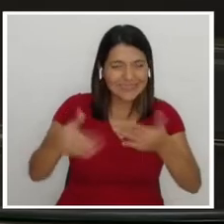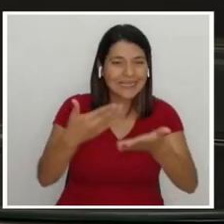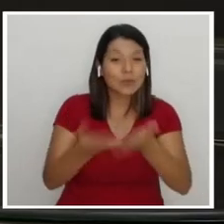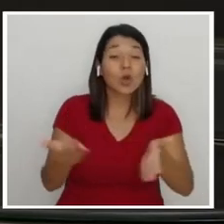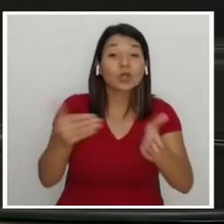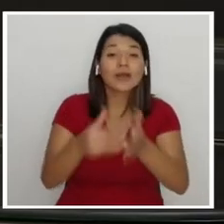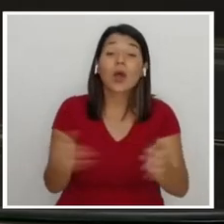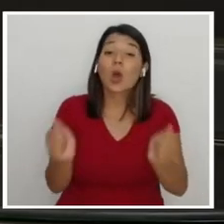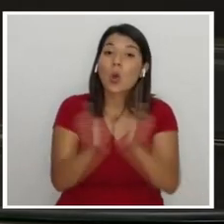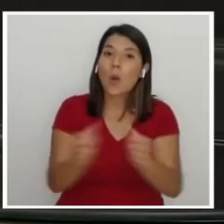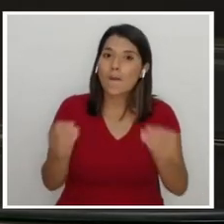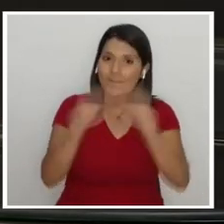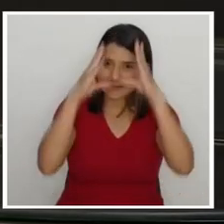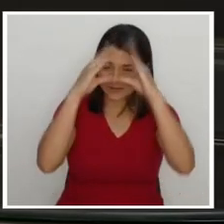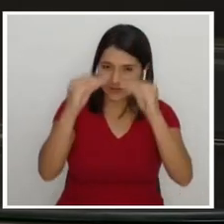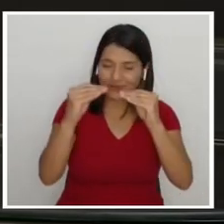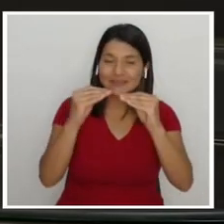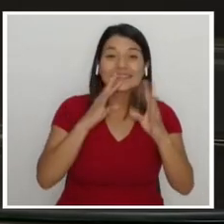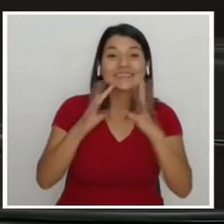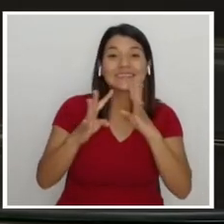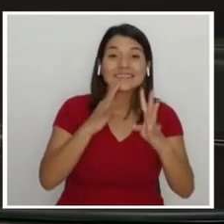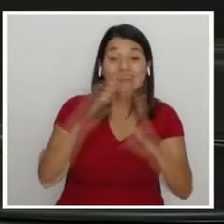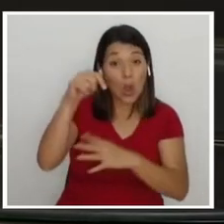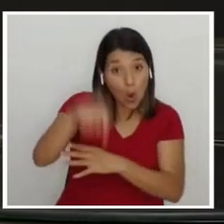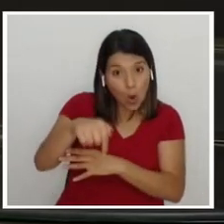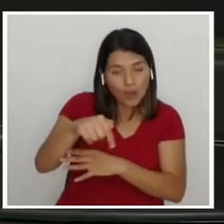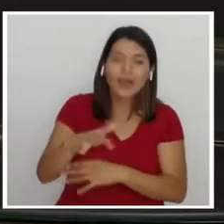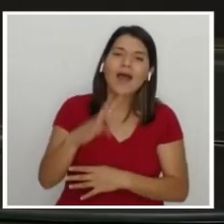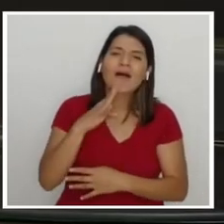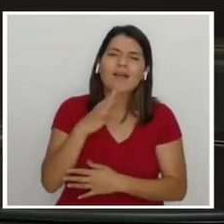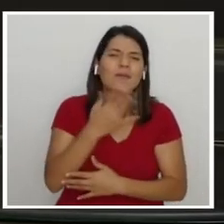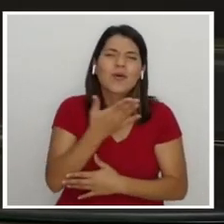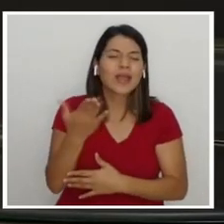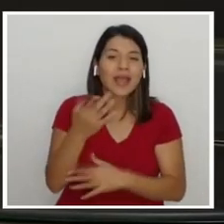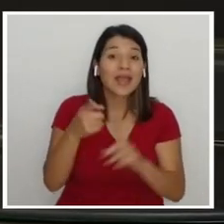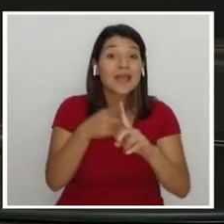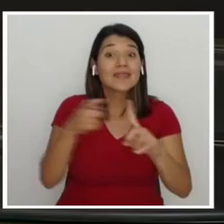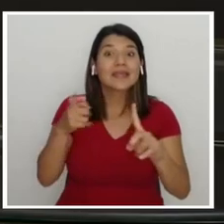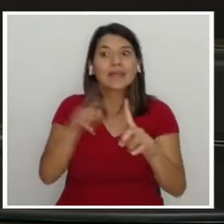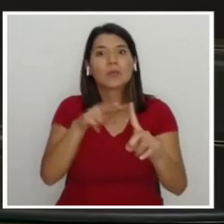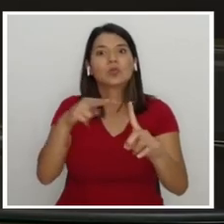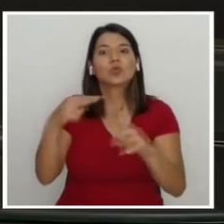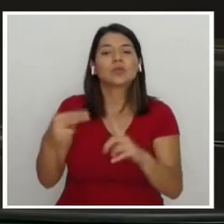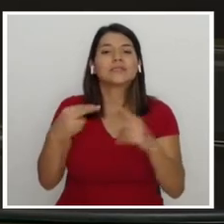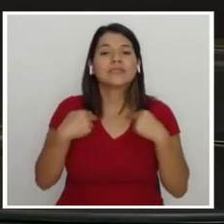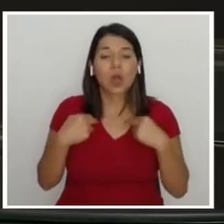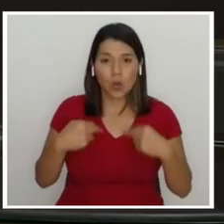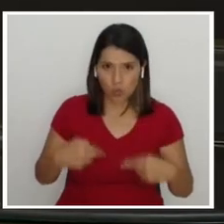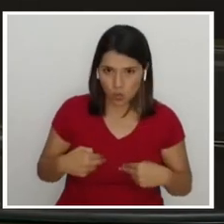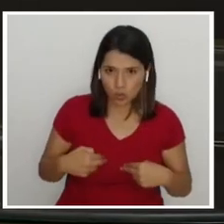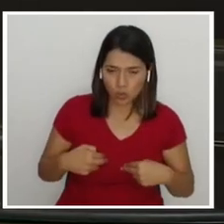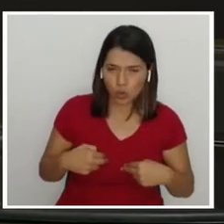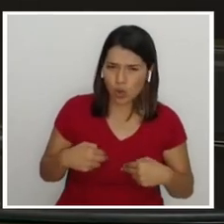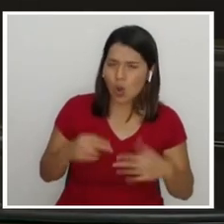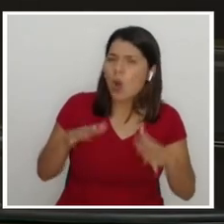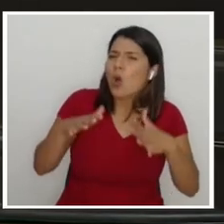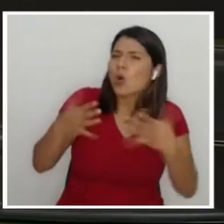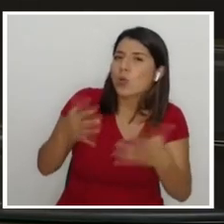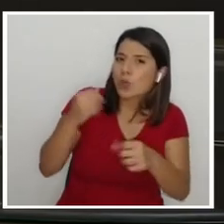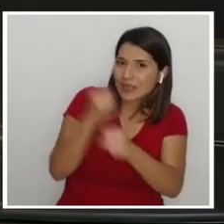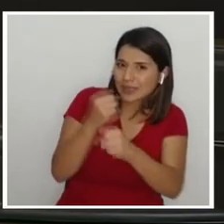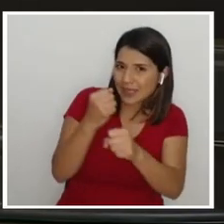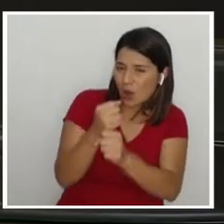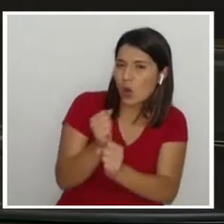de Conversamos. Hoy estamos hablando desde la perspectiva humana. ¿Cuál es el trabajo que realizan todos esos